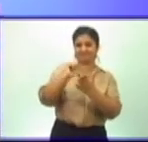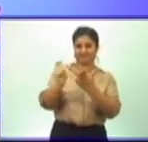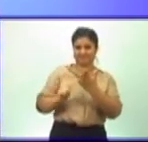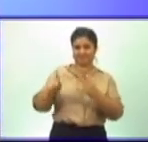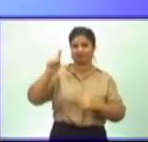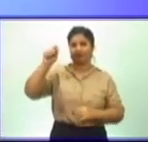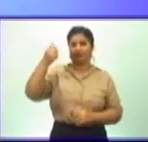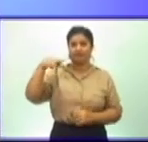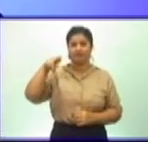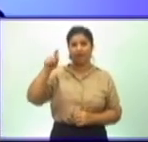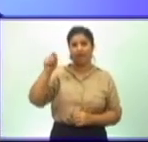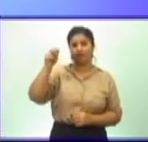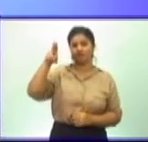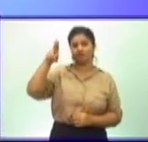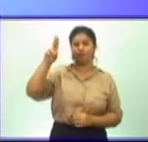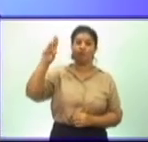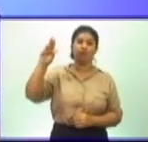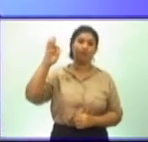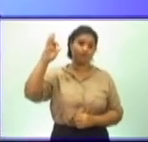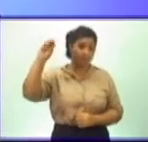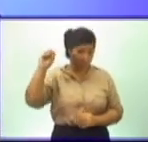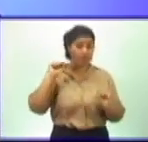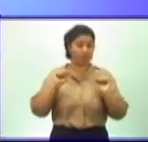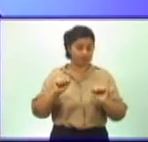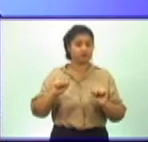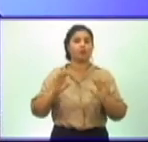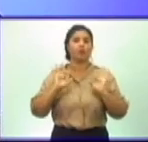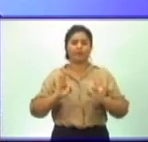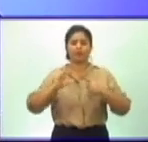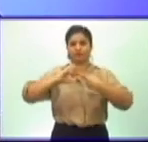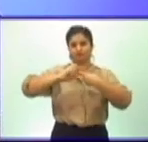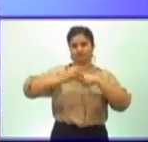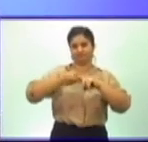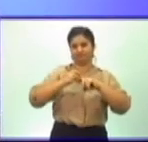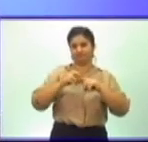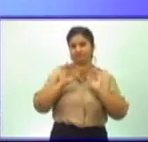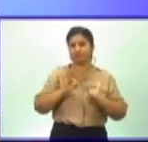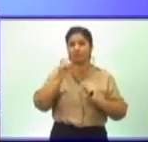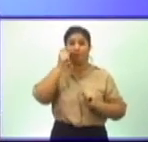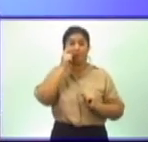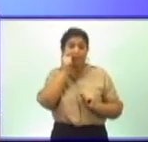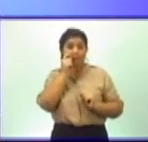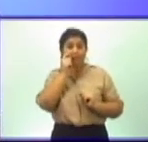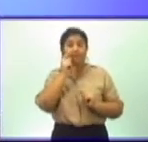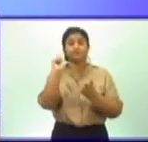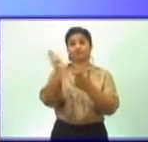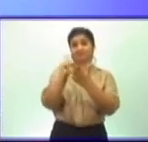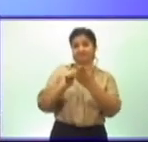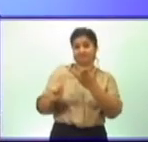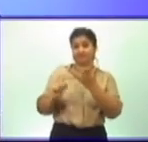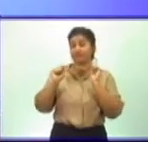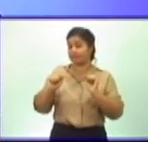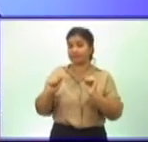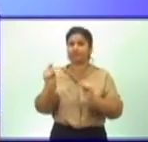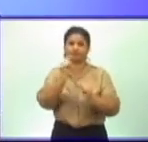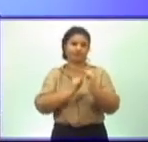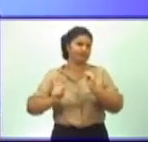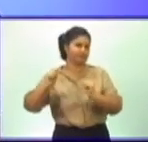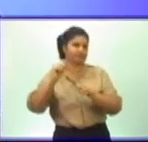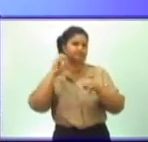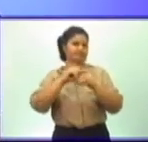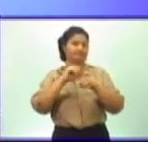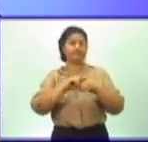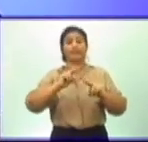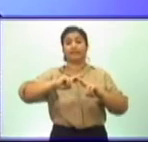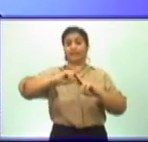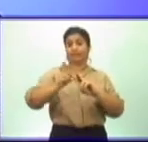del comediógrafo un gran poeta popular y un verdadero caudillo del gran teatro francés. Por eso a Molière tenemos